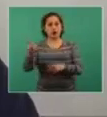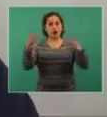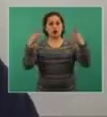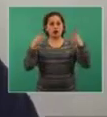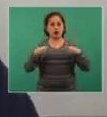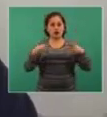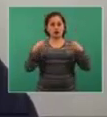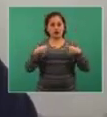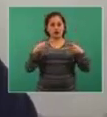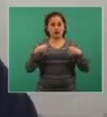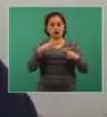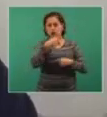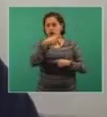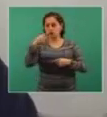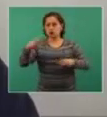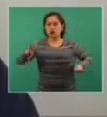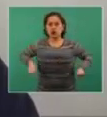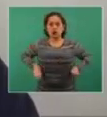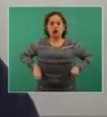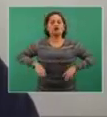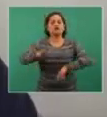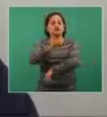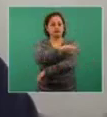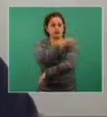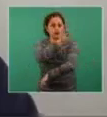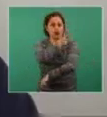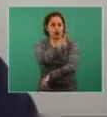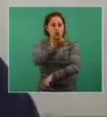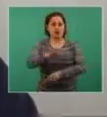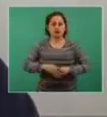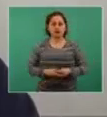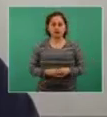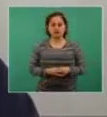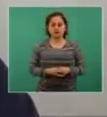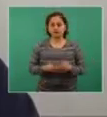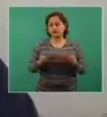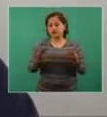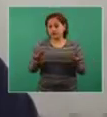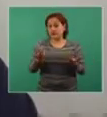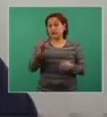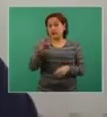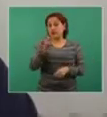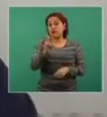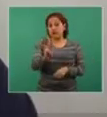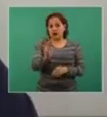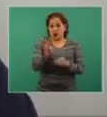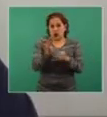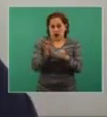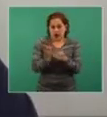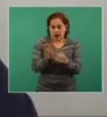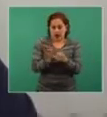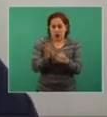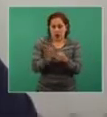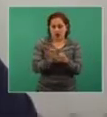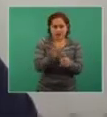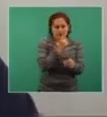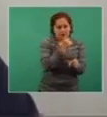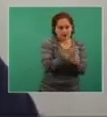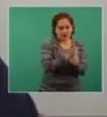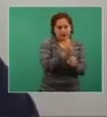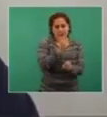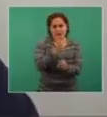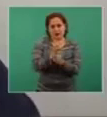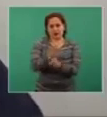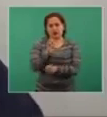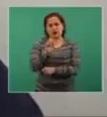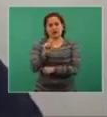puede recibir y debe recibir la vacuna. Pero para esto entonces es importante, para que las primeras etapas puedan transcurrir